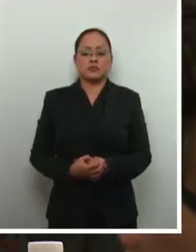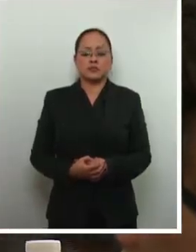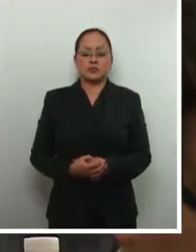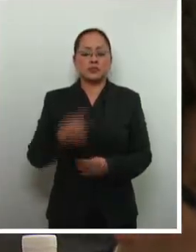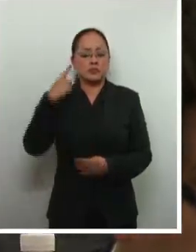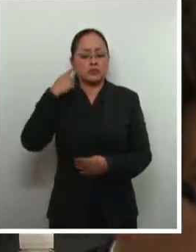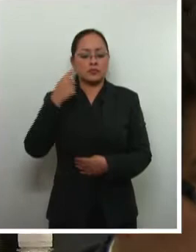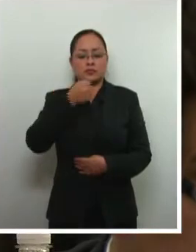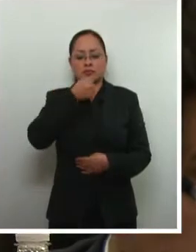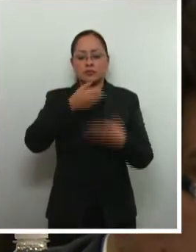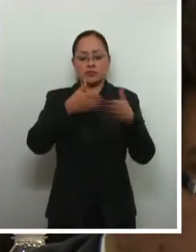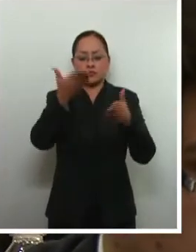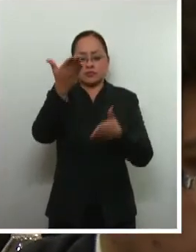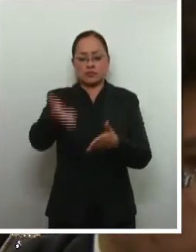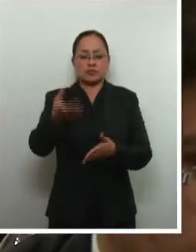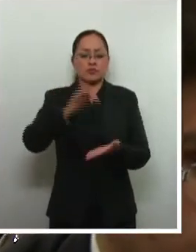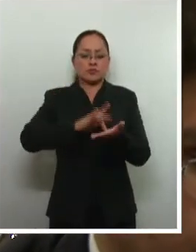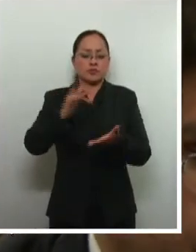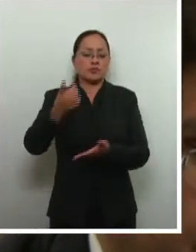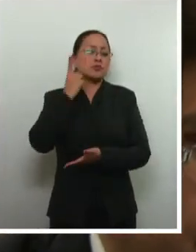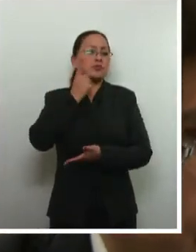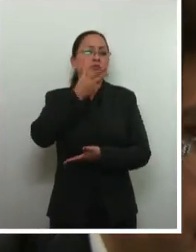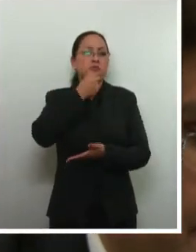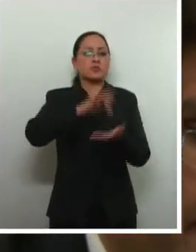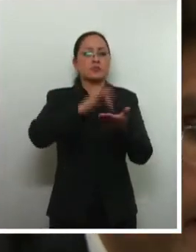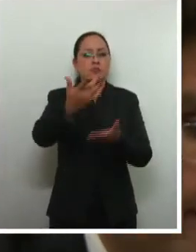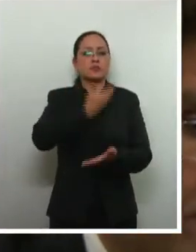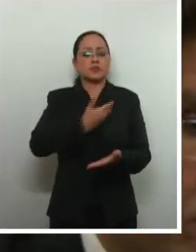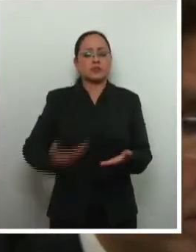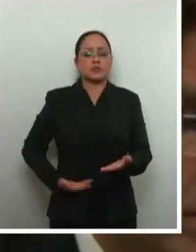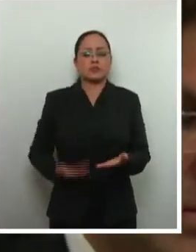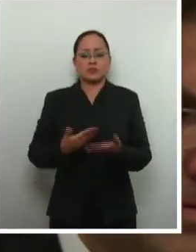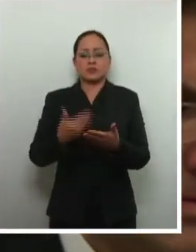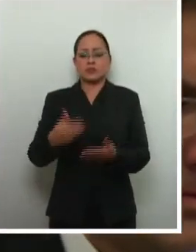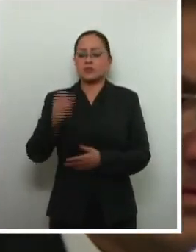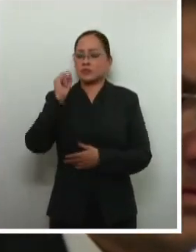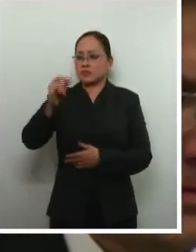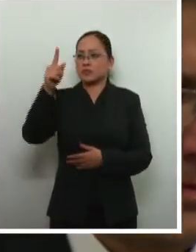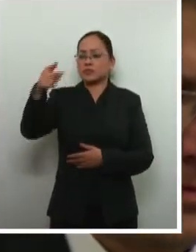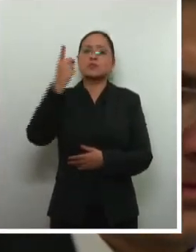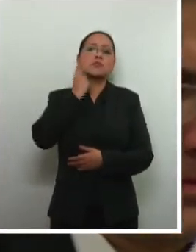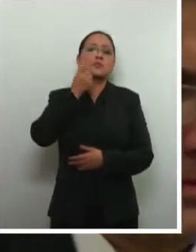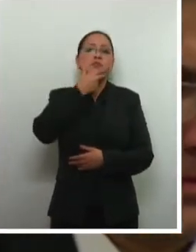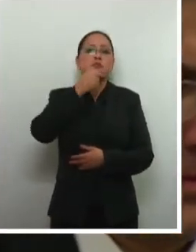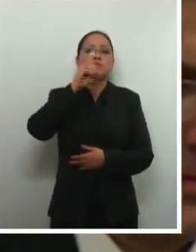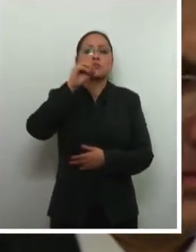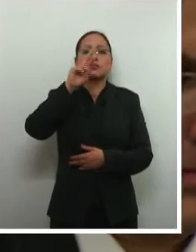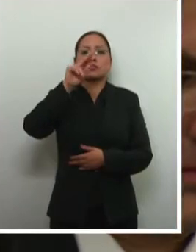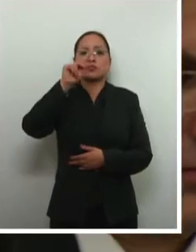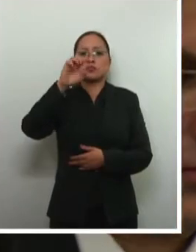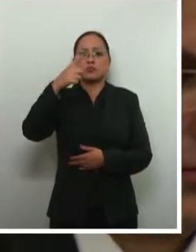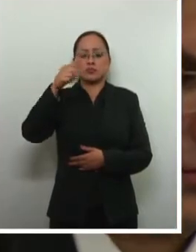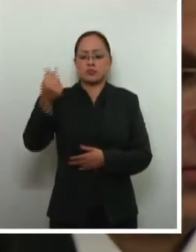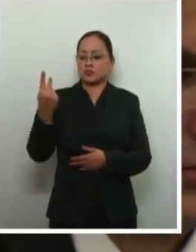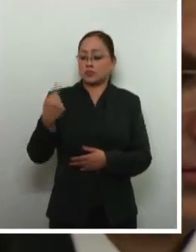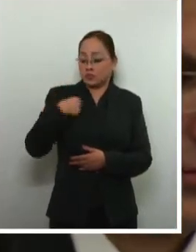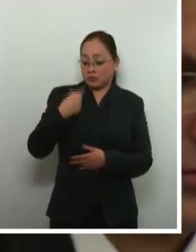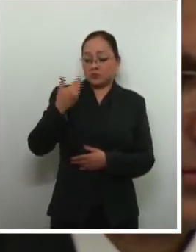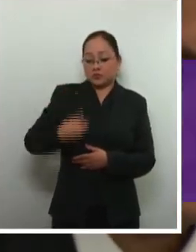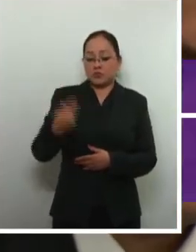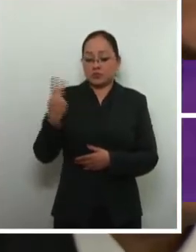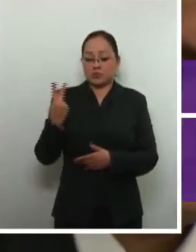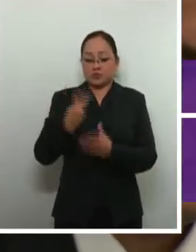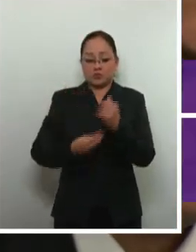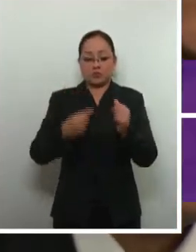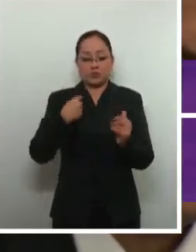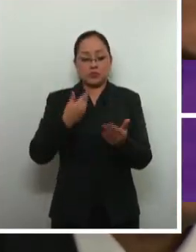Mido, por favor. Gracias, diputado. Gracias, presidente. Sí, tanto el diputado Ortega como la de La Voz, los proponentes a esta